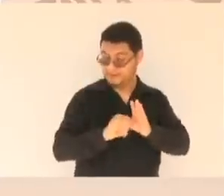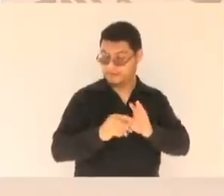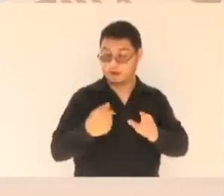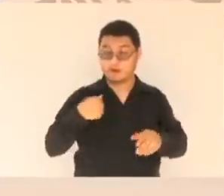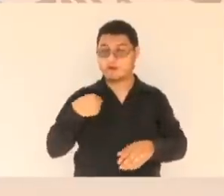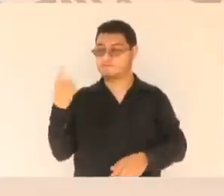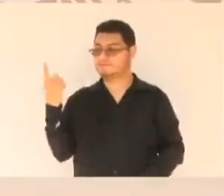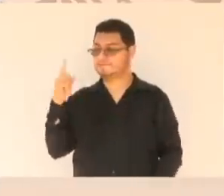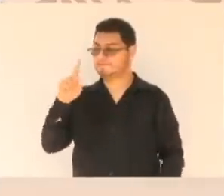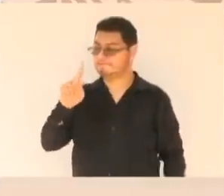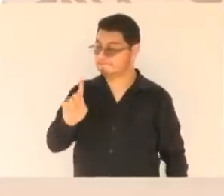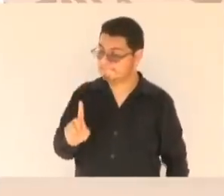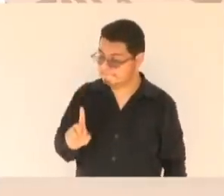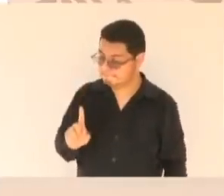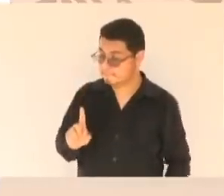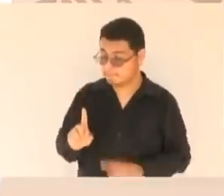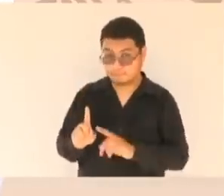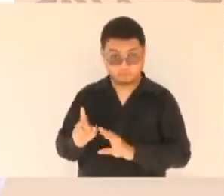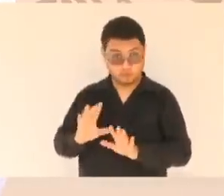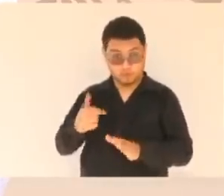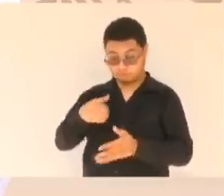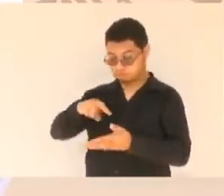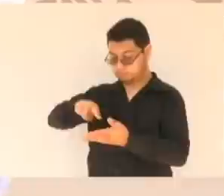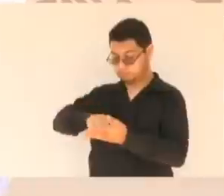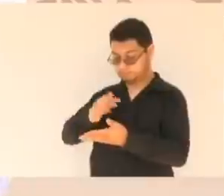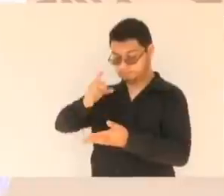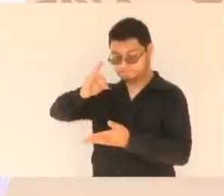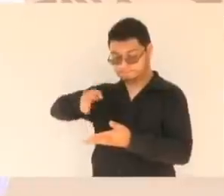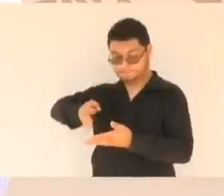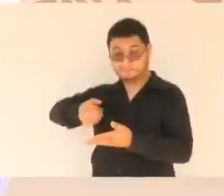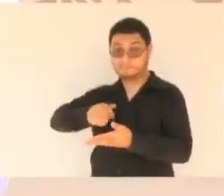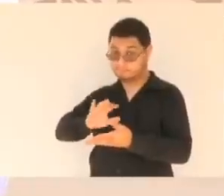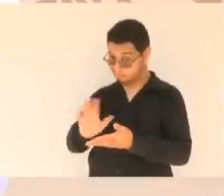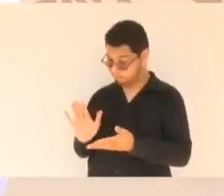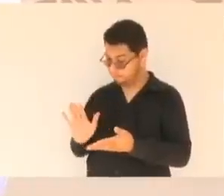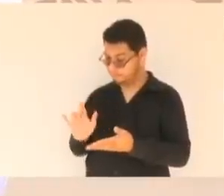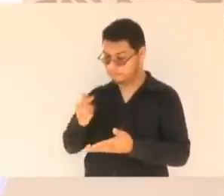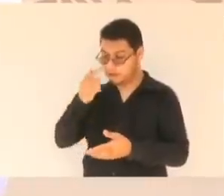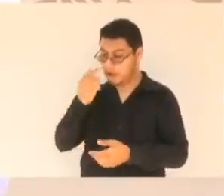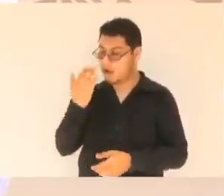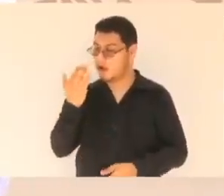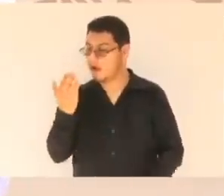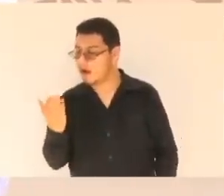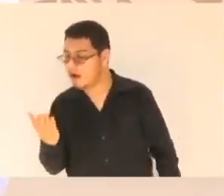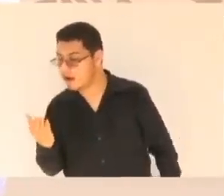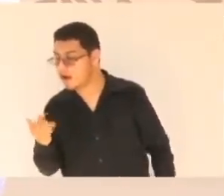se autorizó y tenemos que